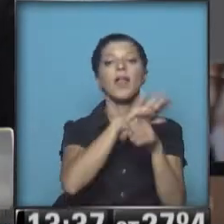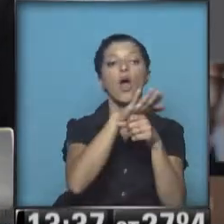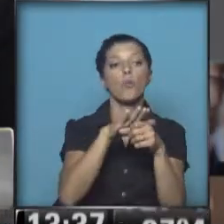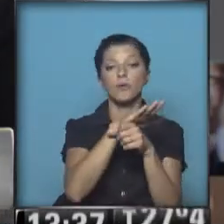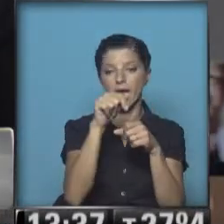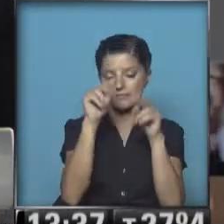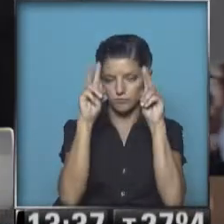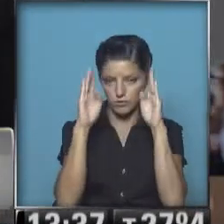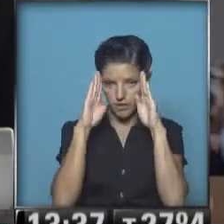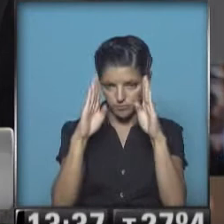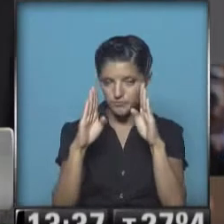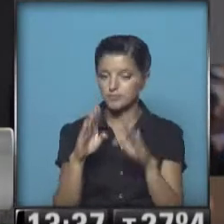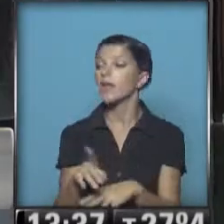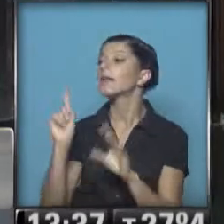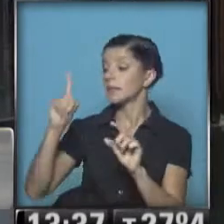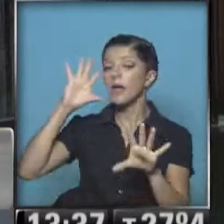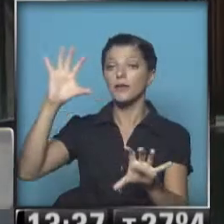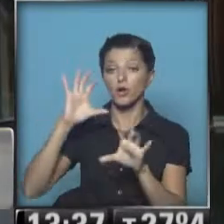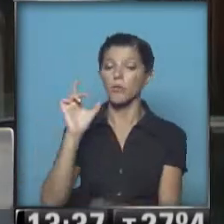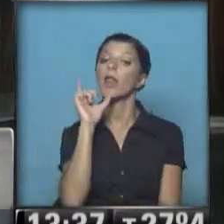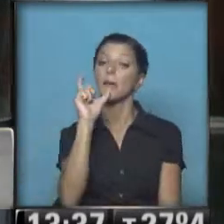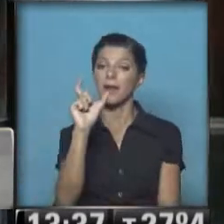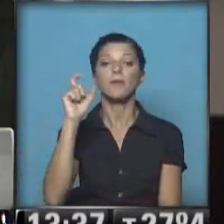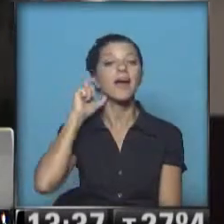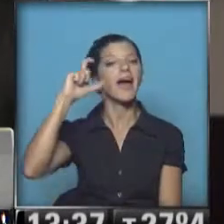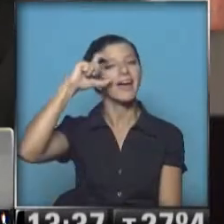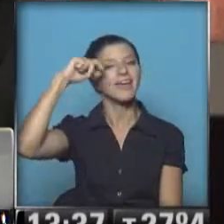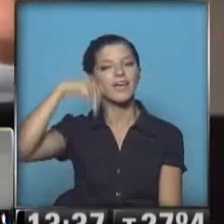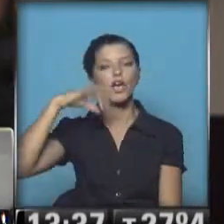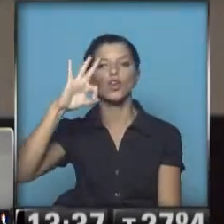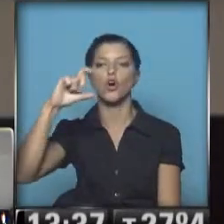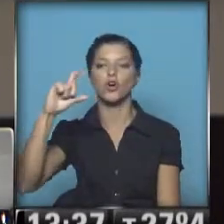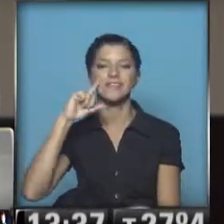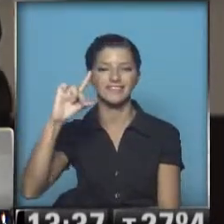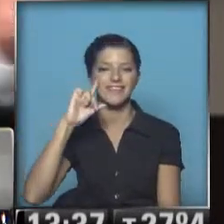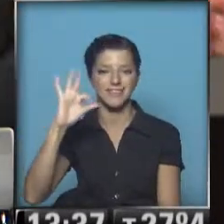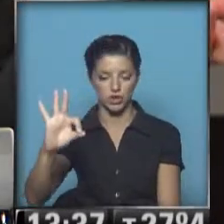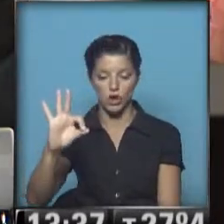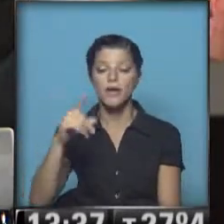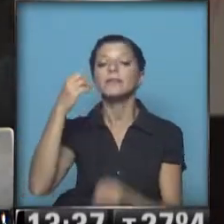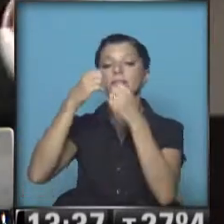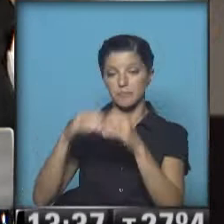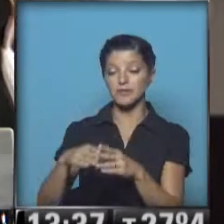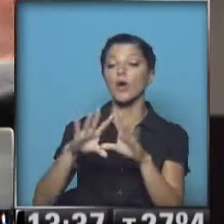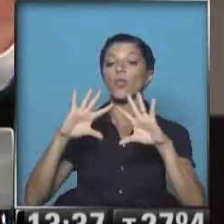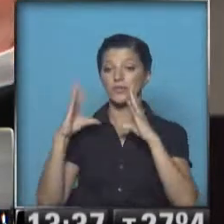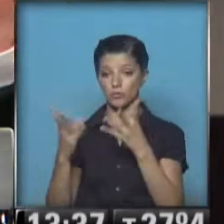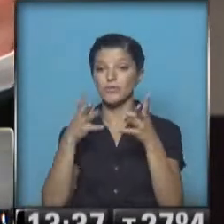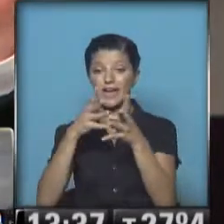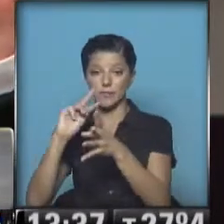tema, indudablemente, ¿no? Recordemos también que la palabra genocidio se comienza a utilizar y a tipificar después de la Segunda Guerra Mundial, creo que